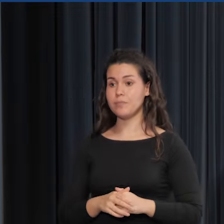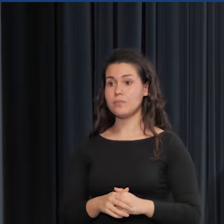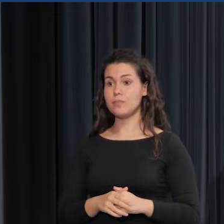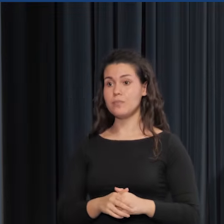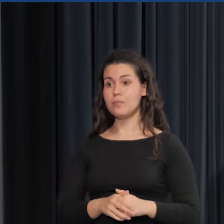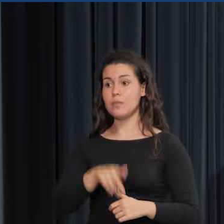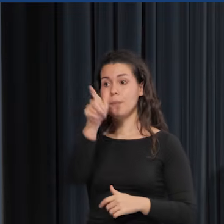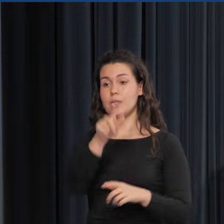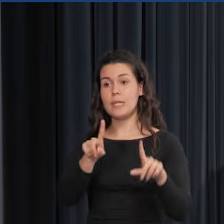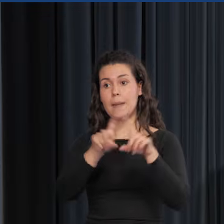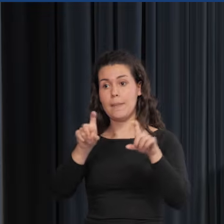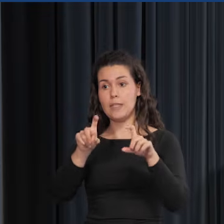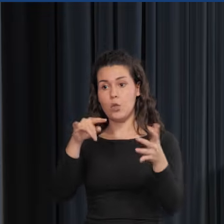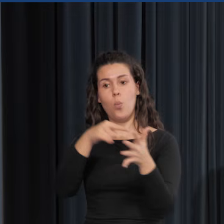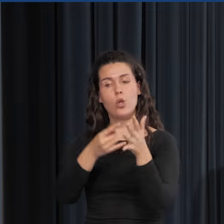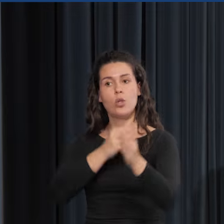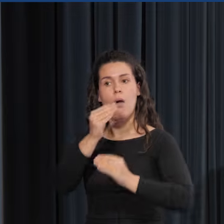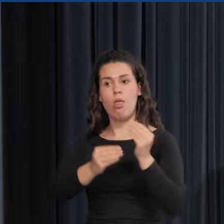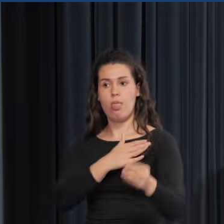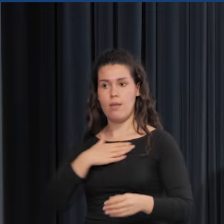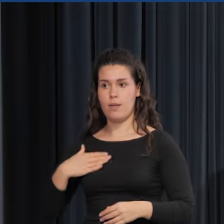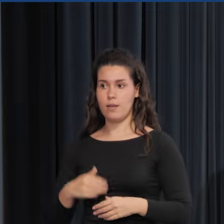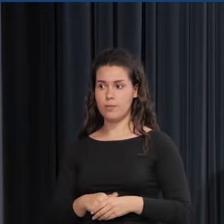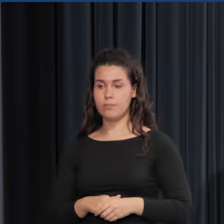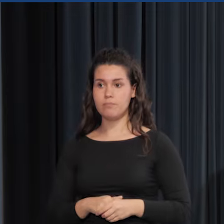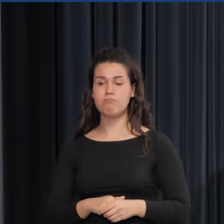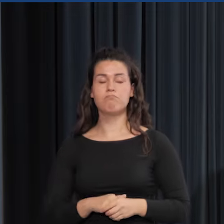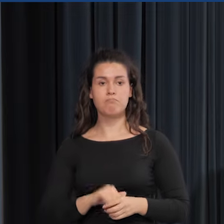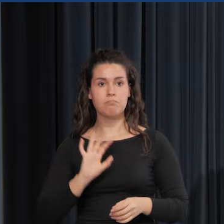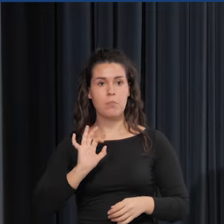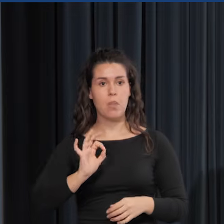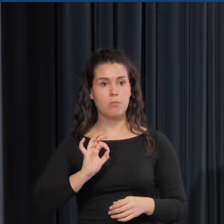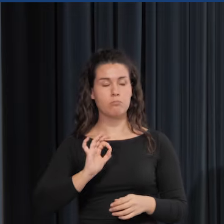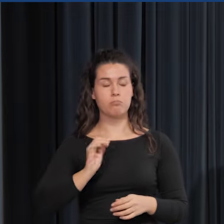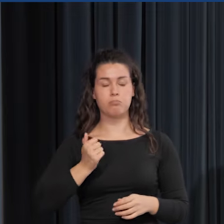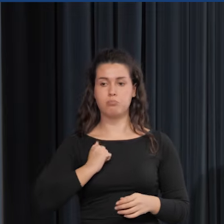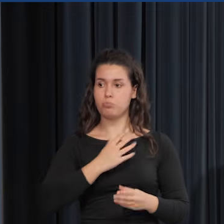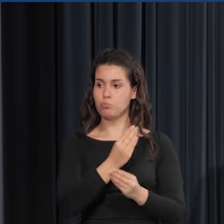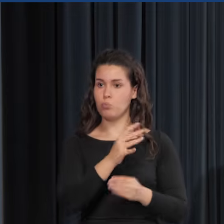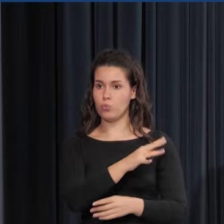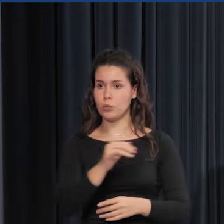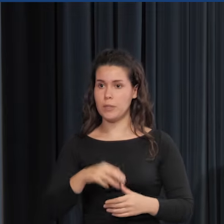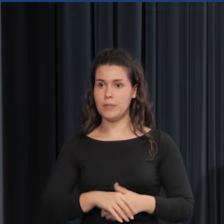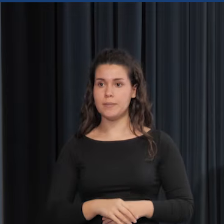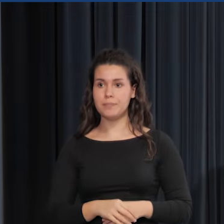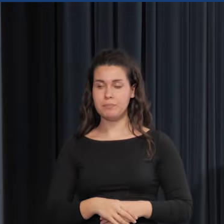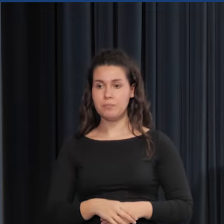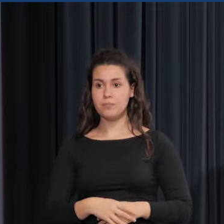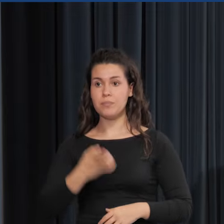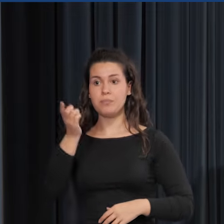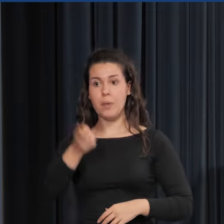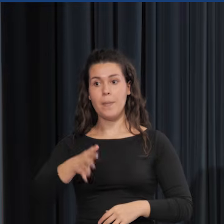la iniciativa de hacer un proyecto. Abre muchas posibilidades. Y también, bueno, pues requiere